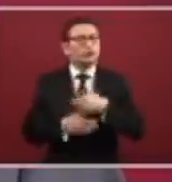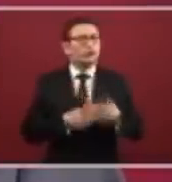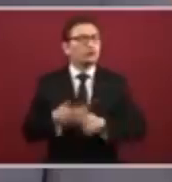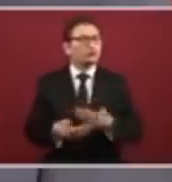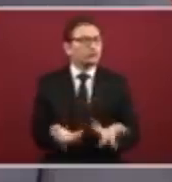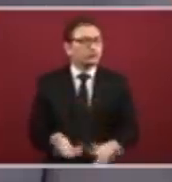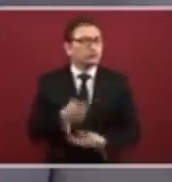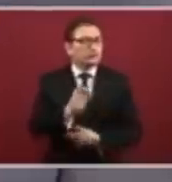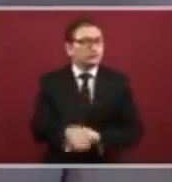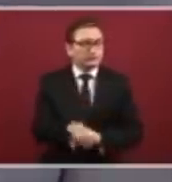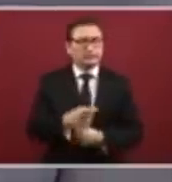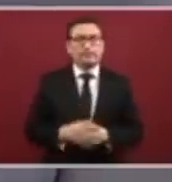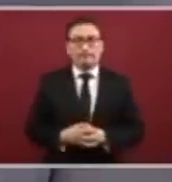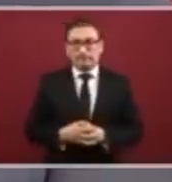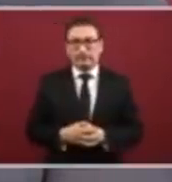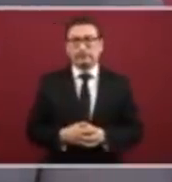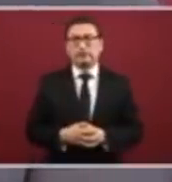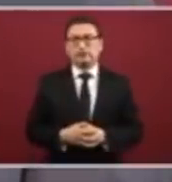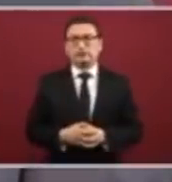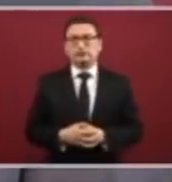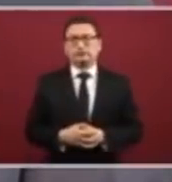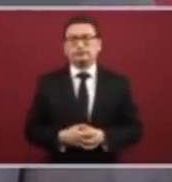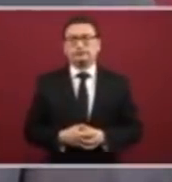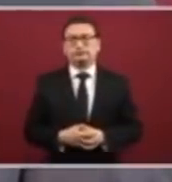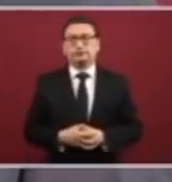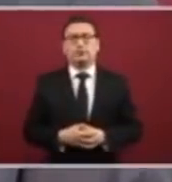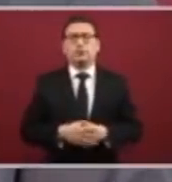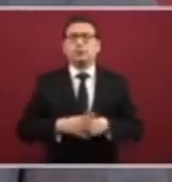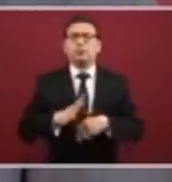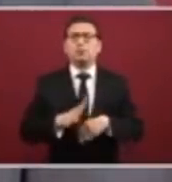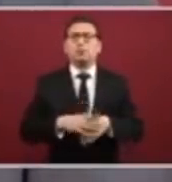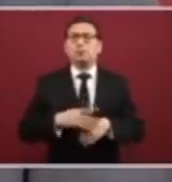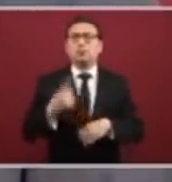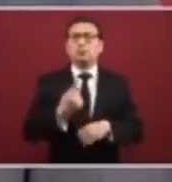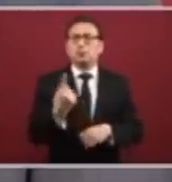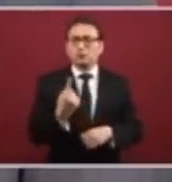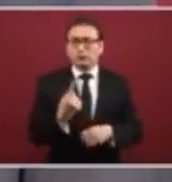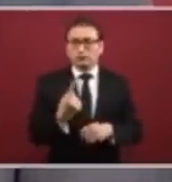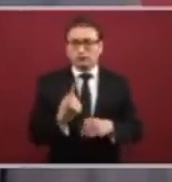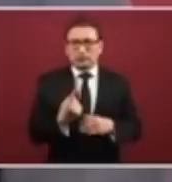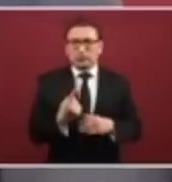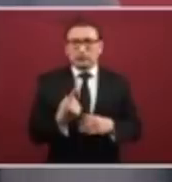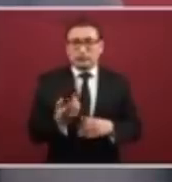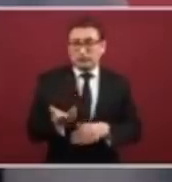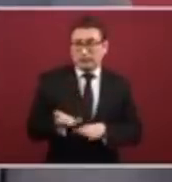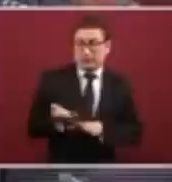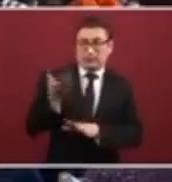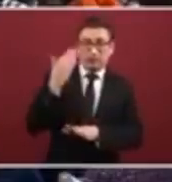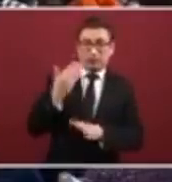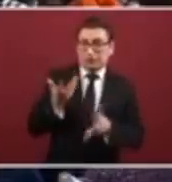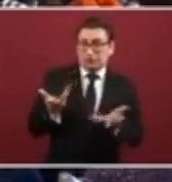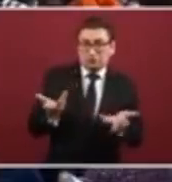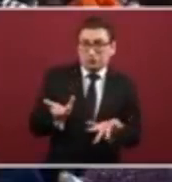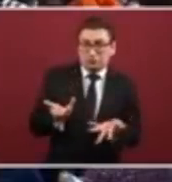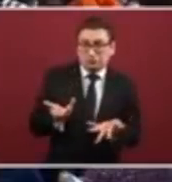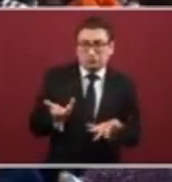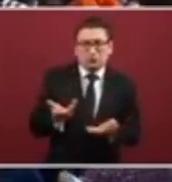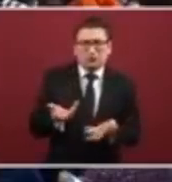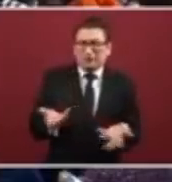cómo se va avanzando, porque es crear algo que no existía, es algo